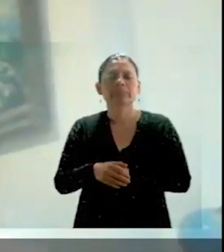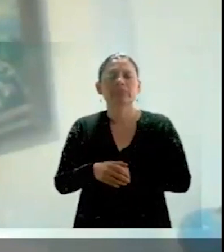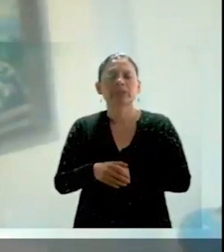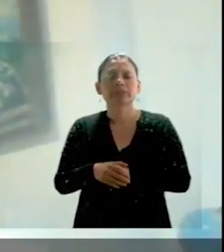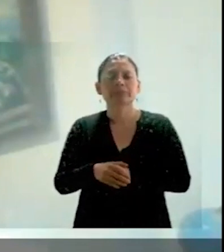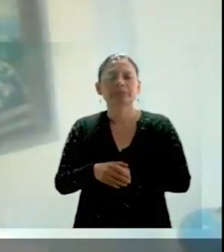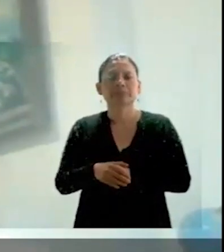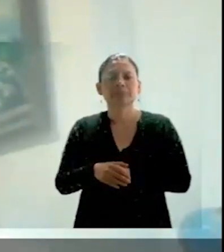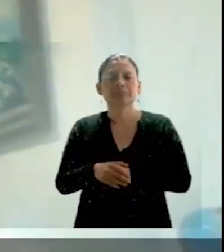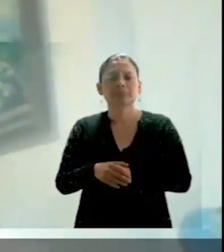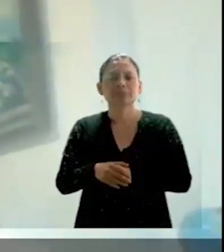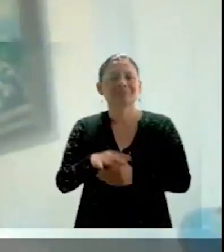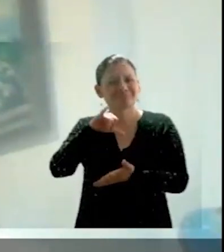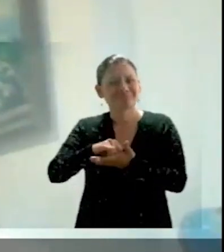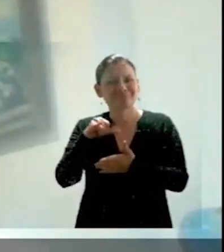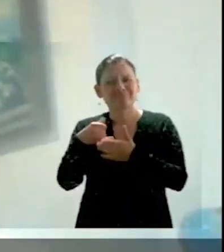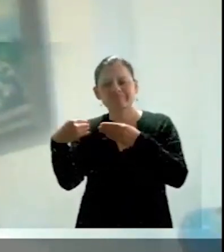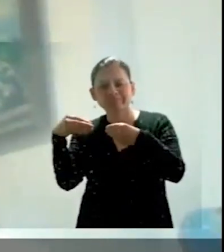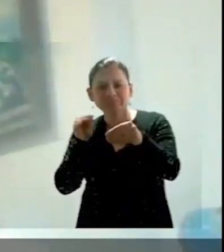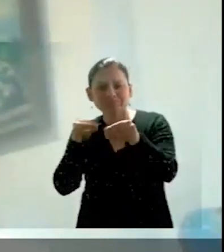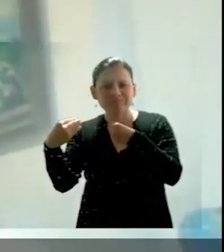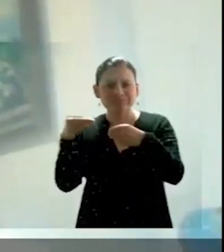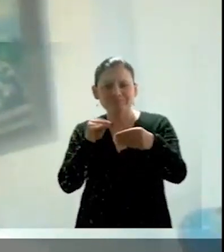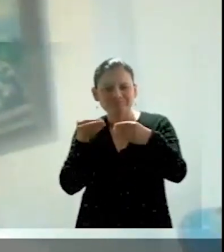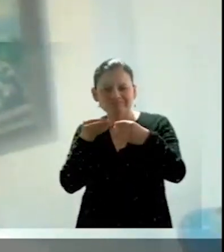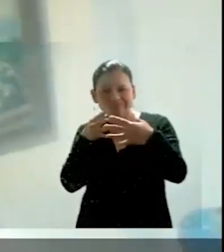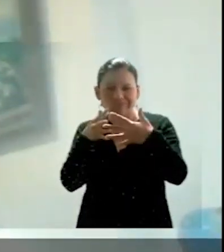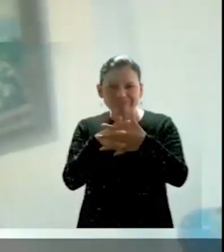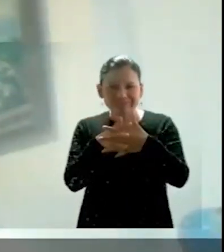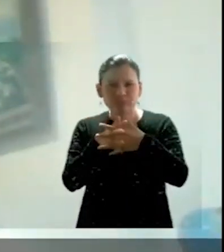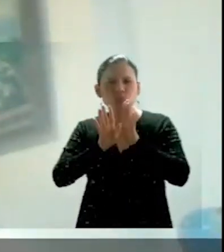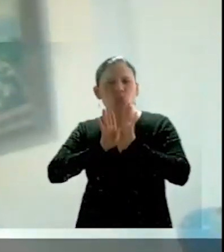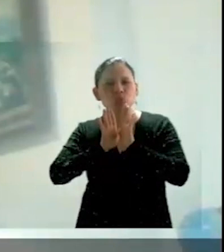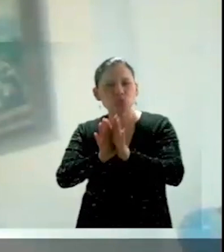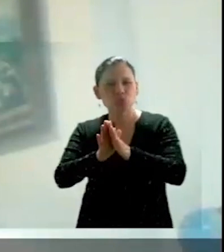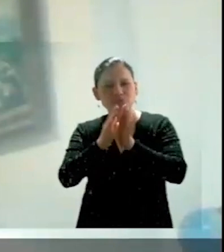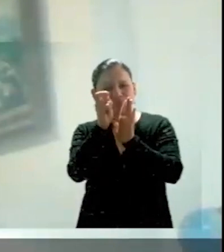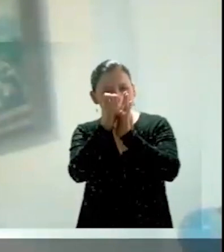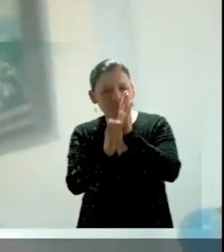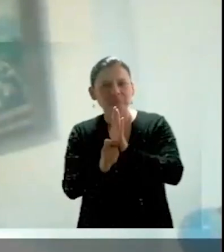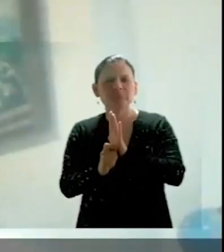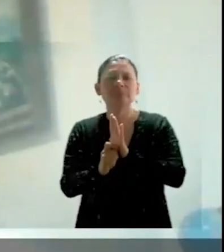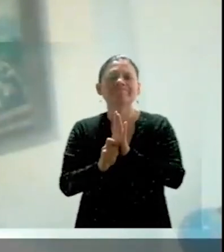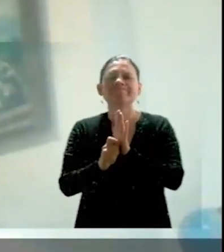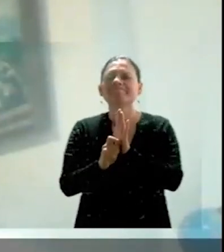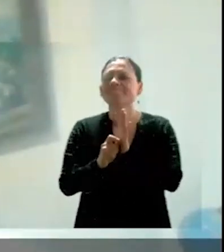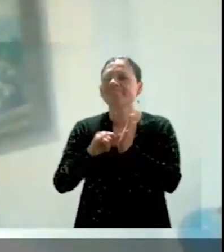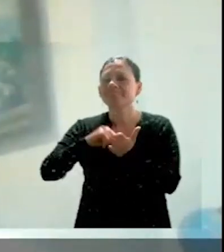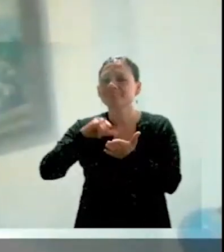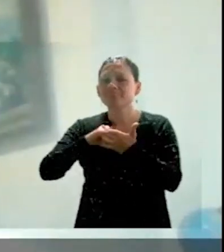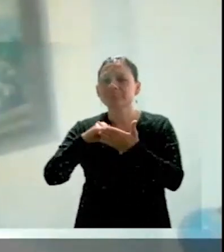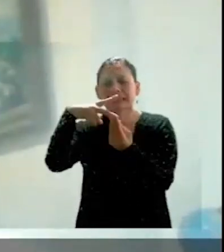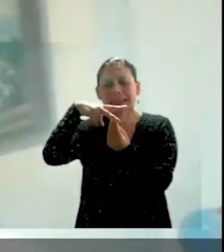de las flexibilizaciones de algunas figuras, todo esto de estos dispositivos